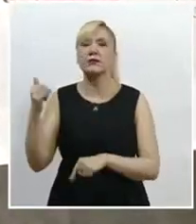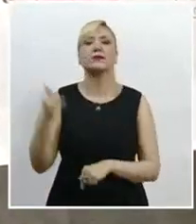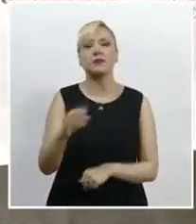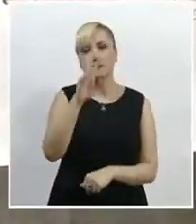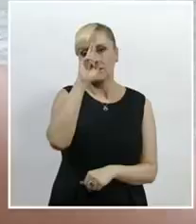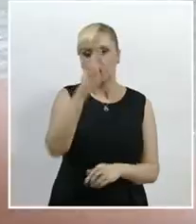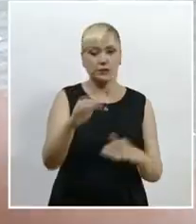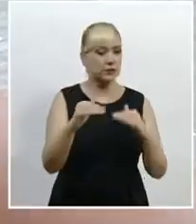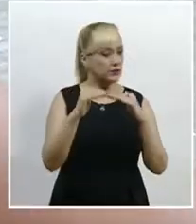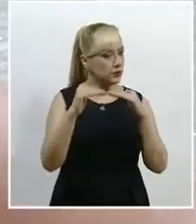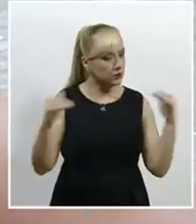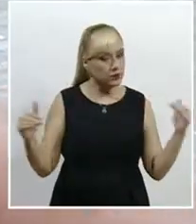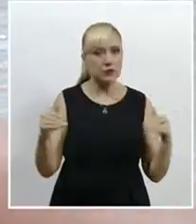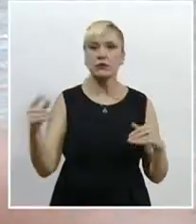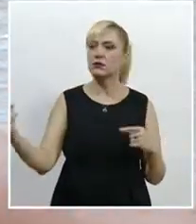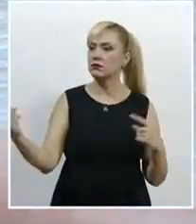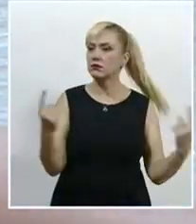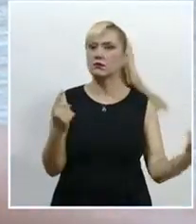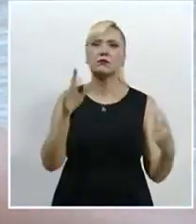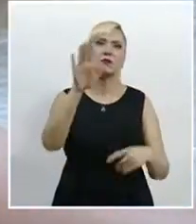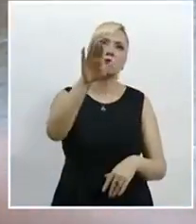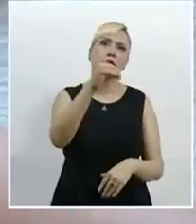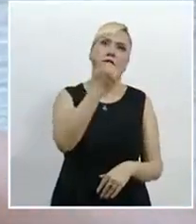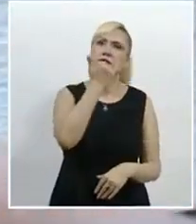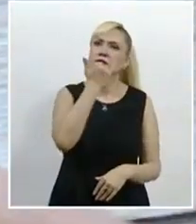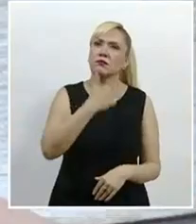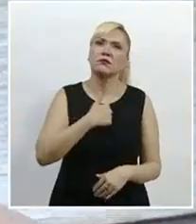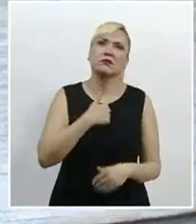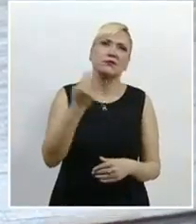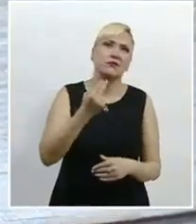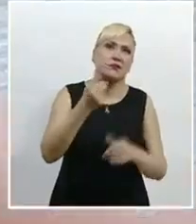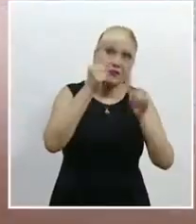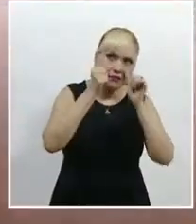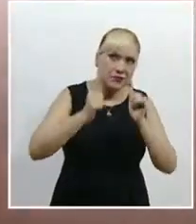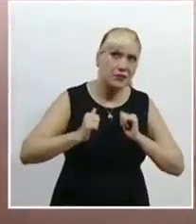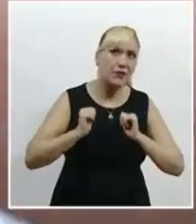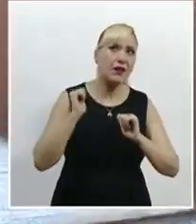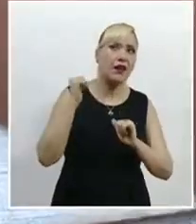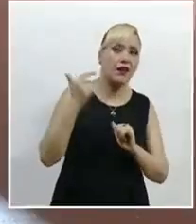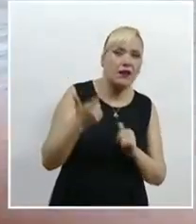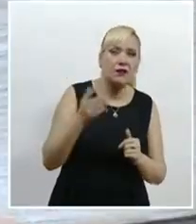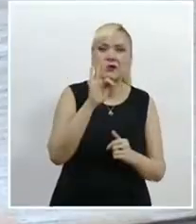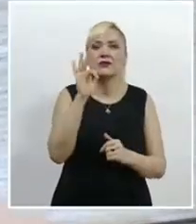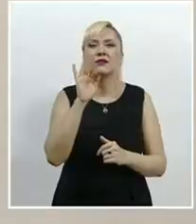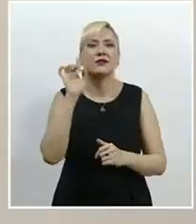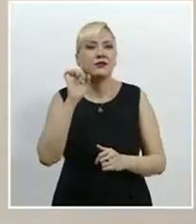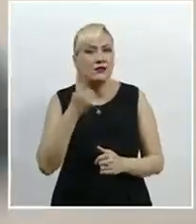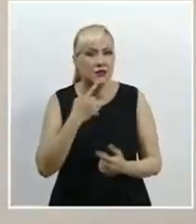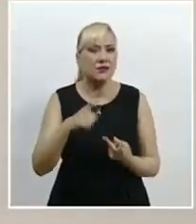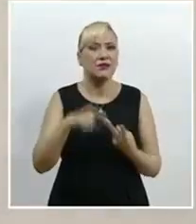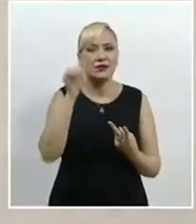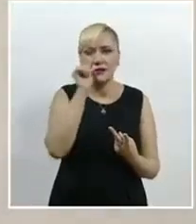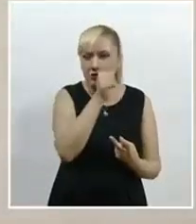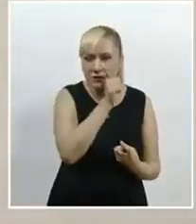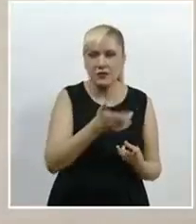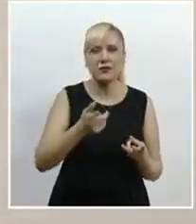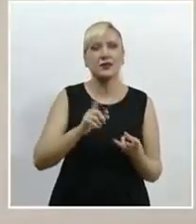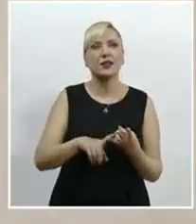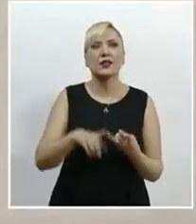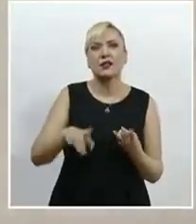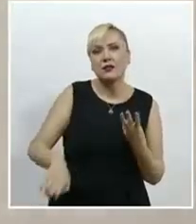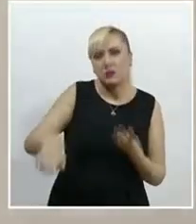las partes podrán revelar su condición de vulnerabilidad con el fin de que se realicen ajustes al procedimiento y se supla la deficiencia de